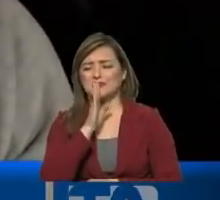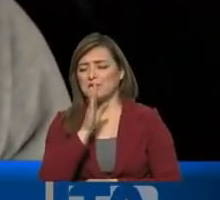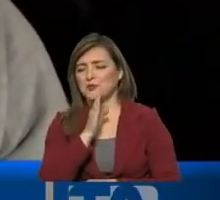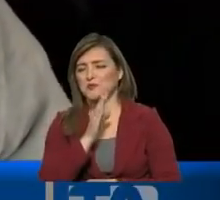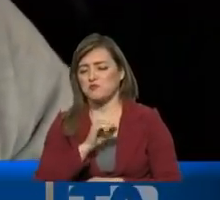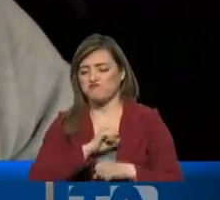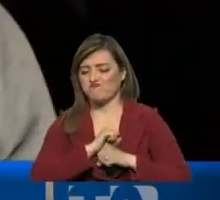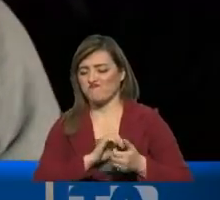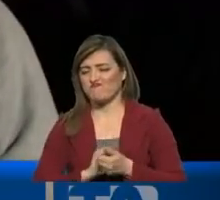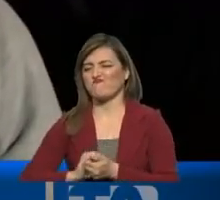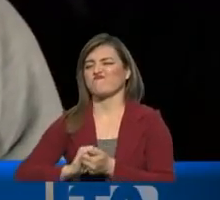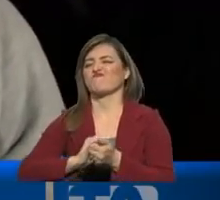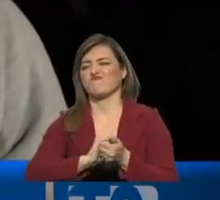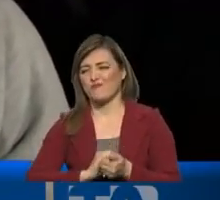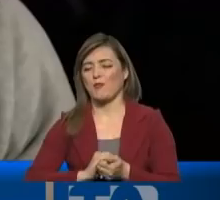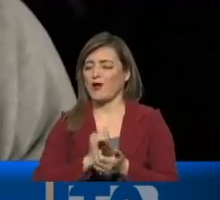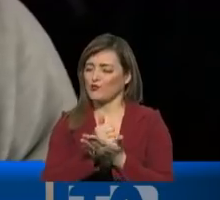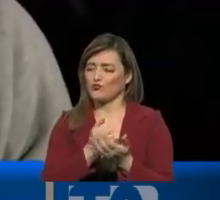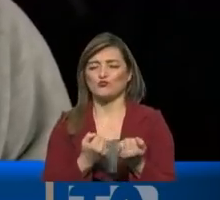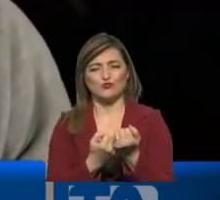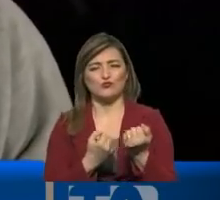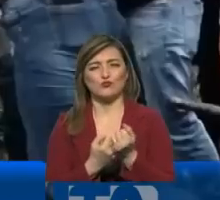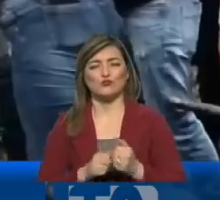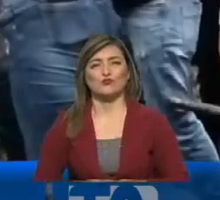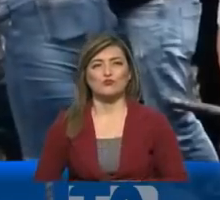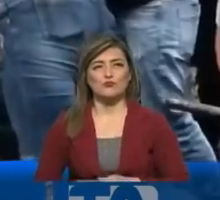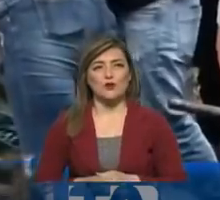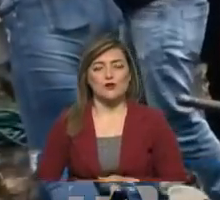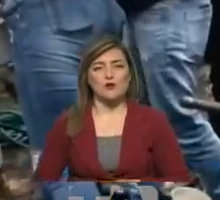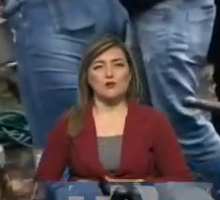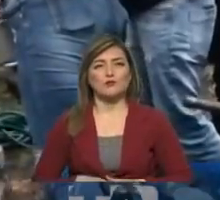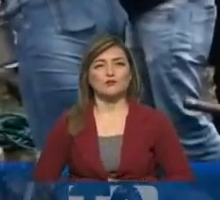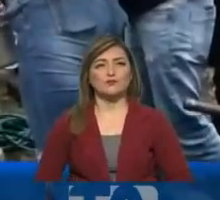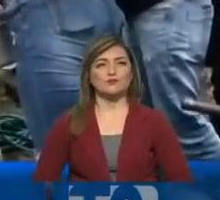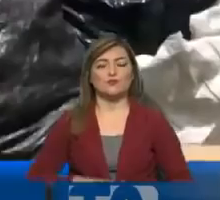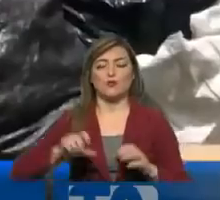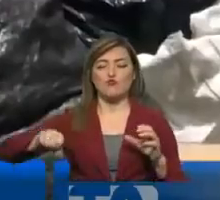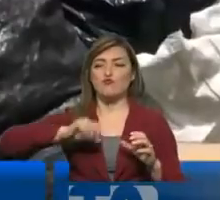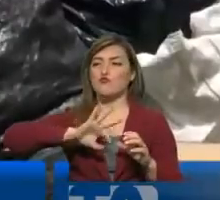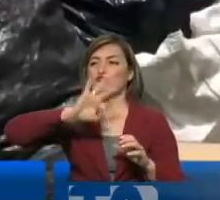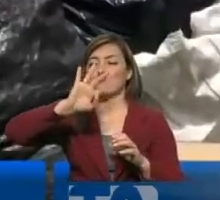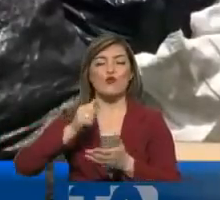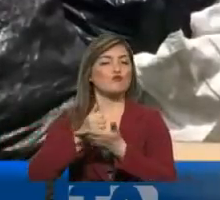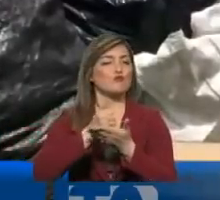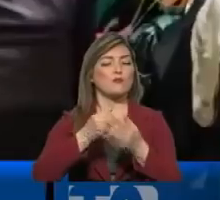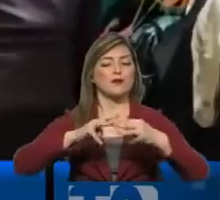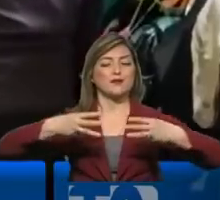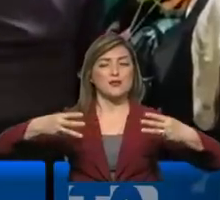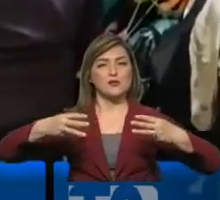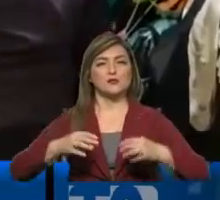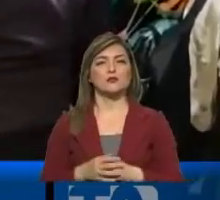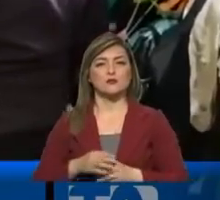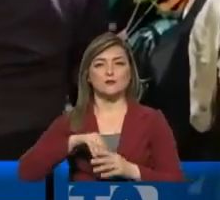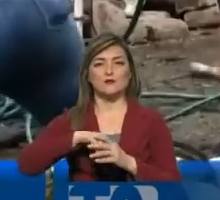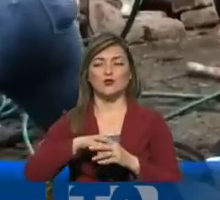sido apoyadora en este tipo de casas y ahorita no es la excepción. A través de rifas y acciones solidarias se reúne el material y